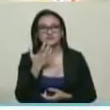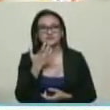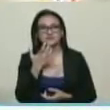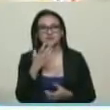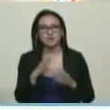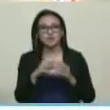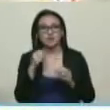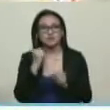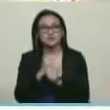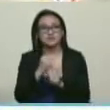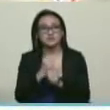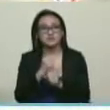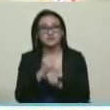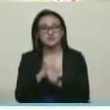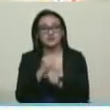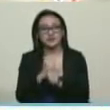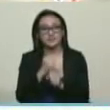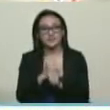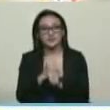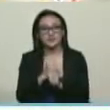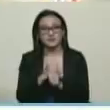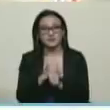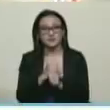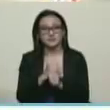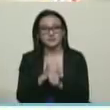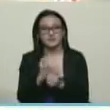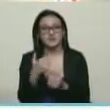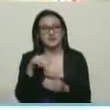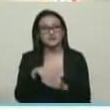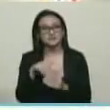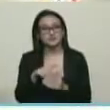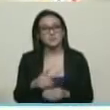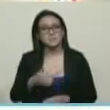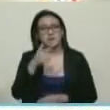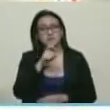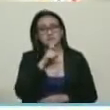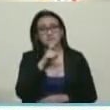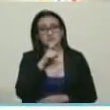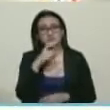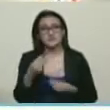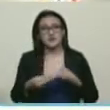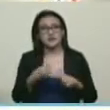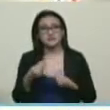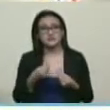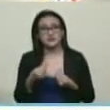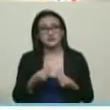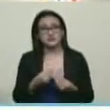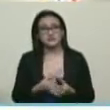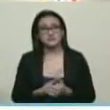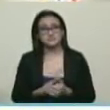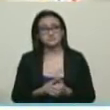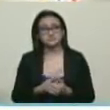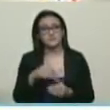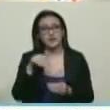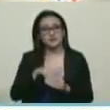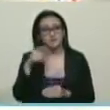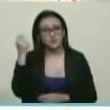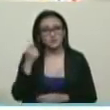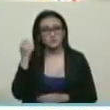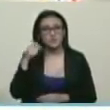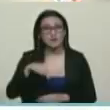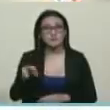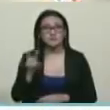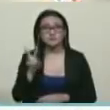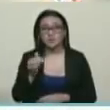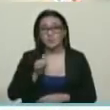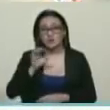el trabajo que llevó para poder llegar aquí, esta es la elección más difícil de hacer, una elección de concejales aquí en Venezuela y en